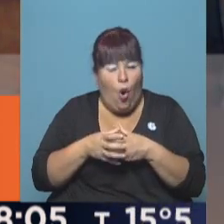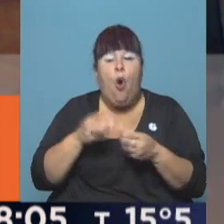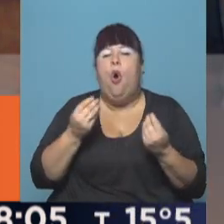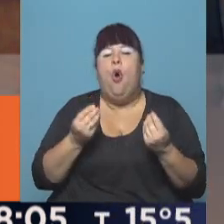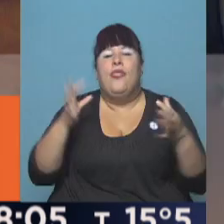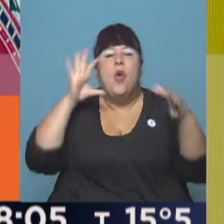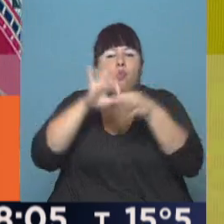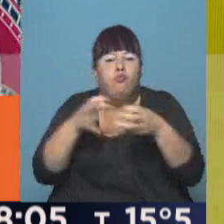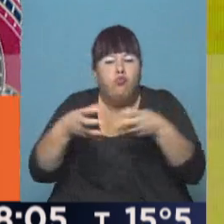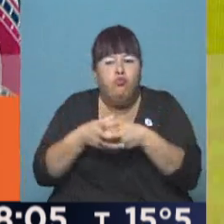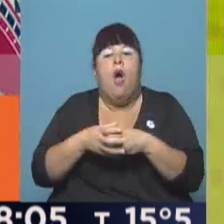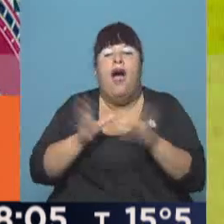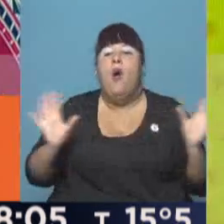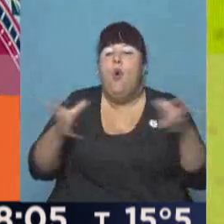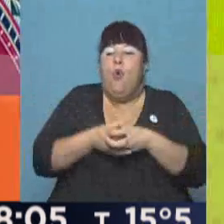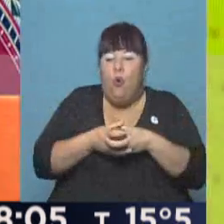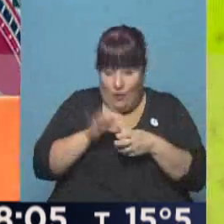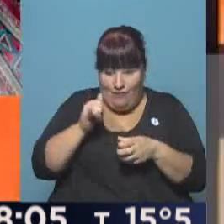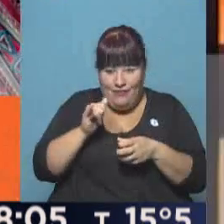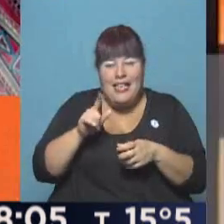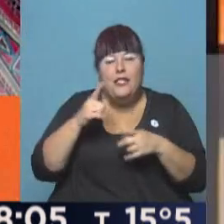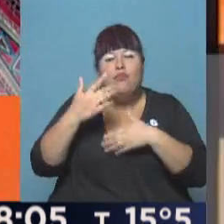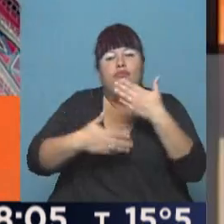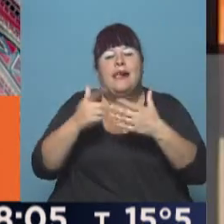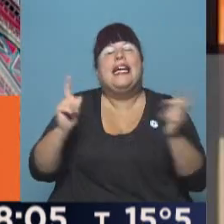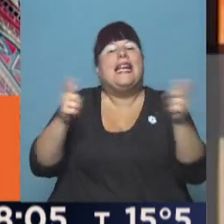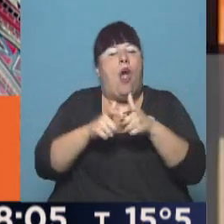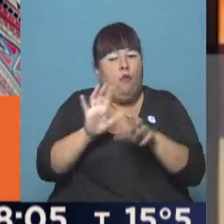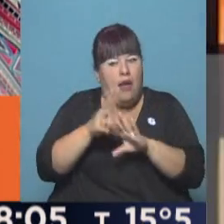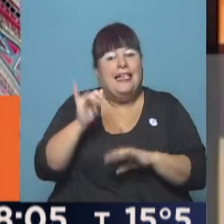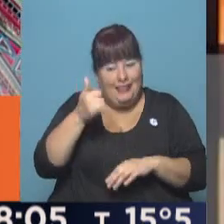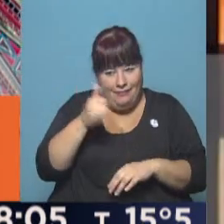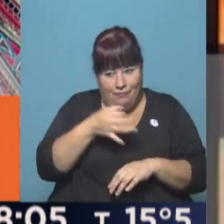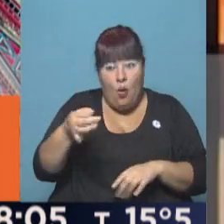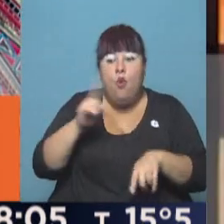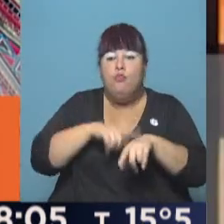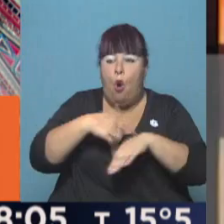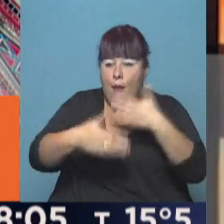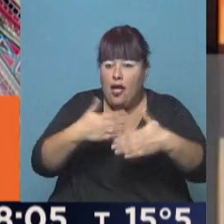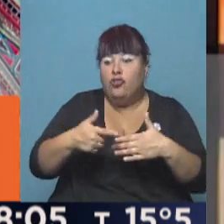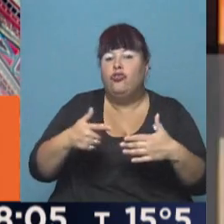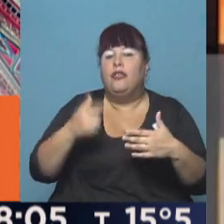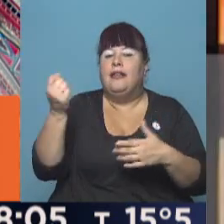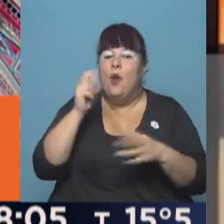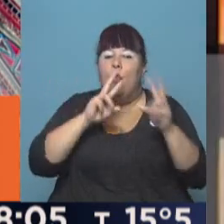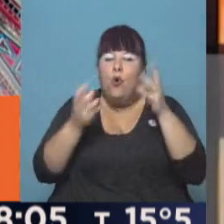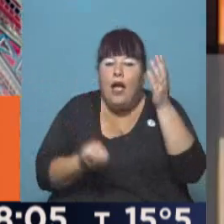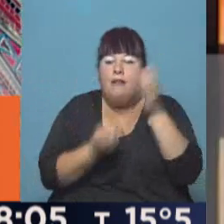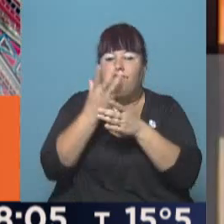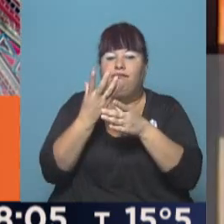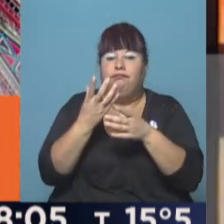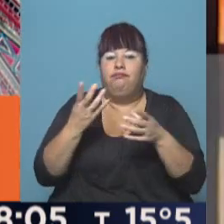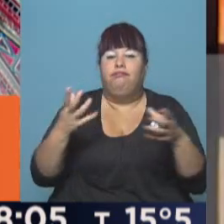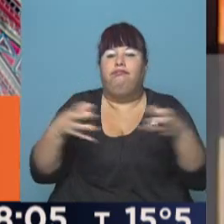De unión, son juntas que sí, es un proceso exacto en donde están intentando crear